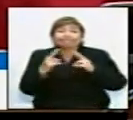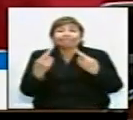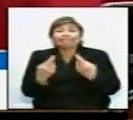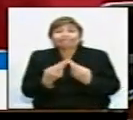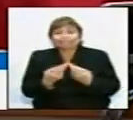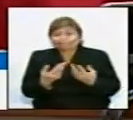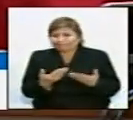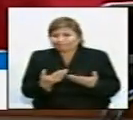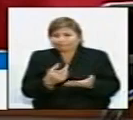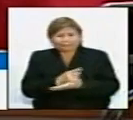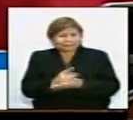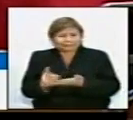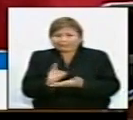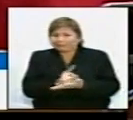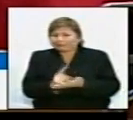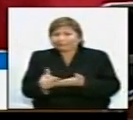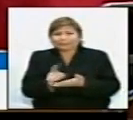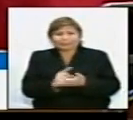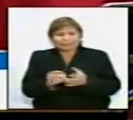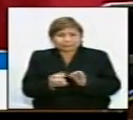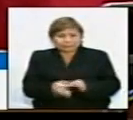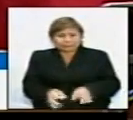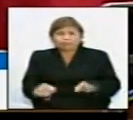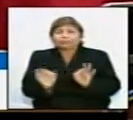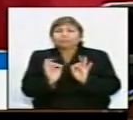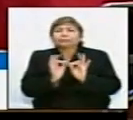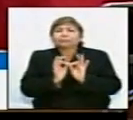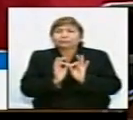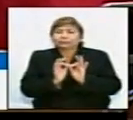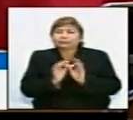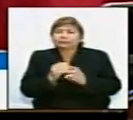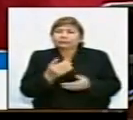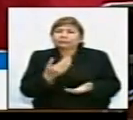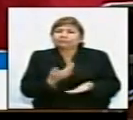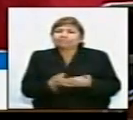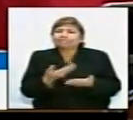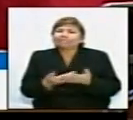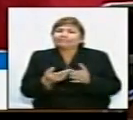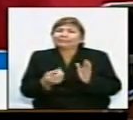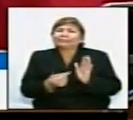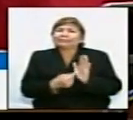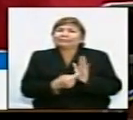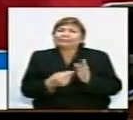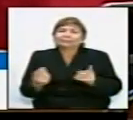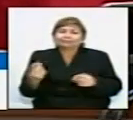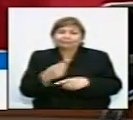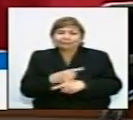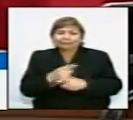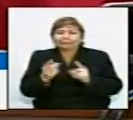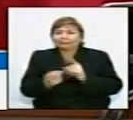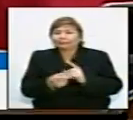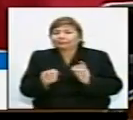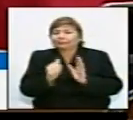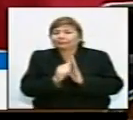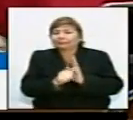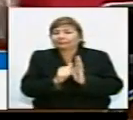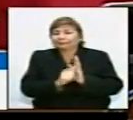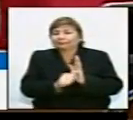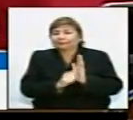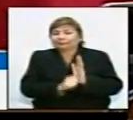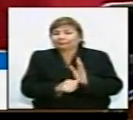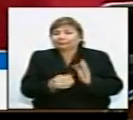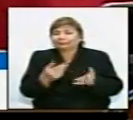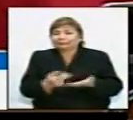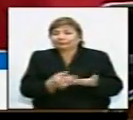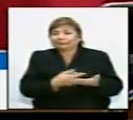dan todas las semanas, lo cual es muy importante, pero fundamentalmente sirven para intercambiar la agenda. No sirven para tener